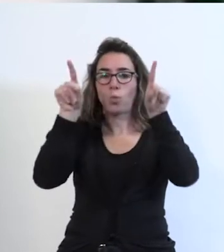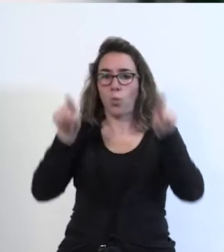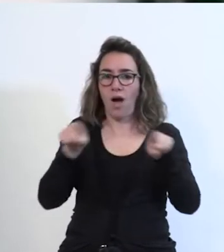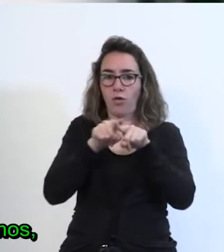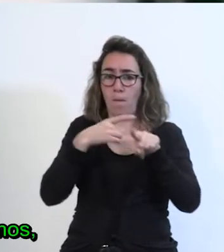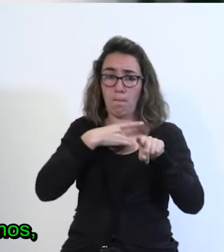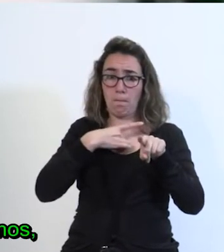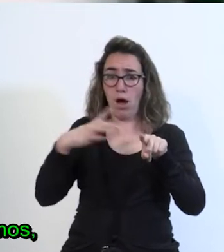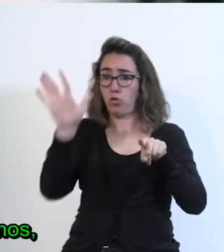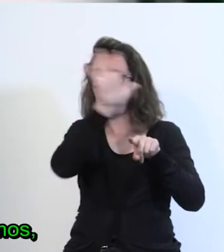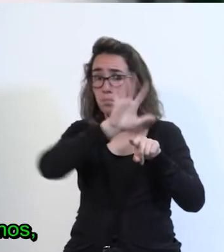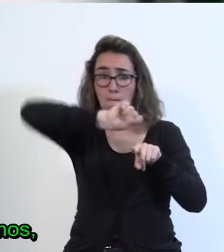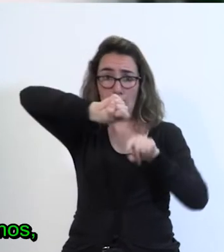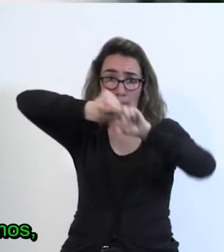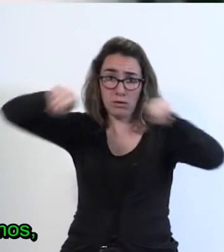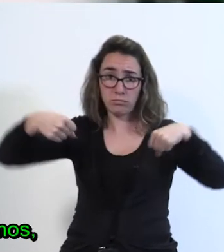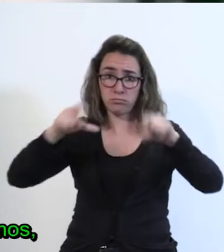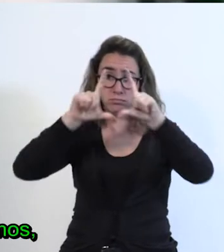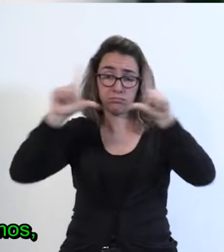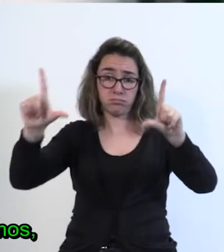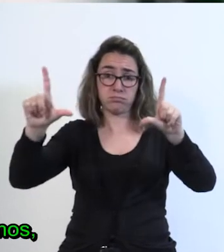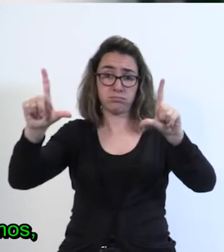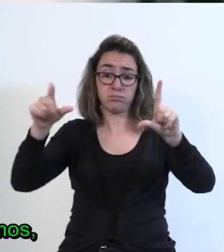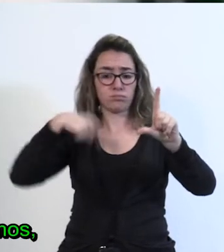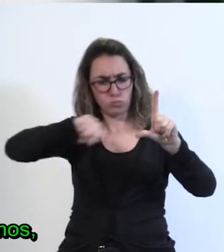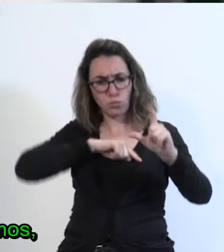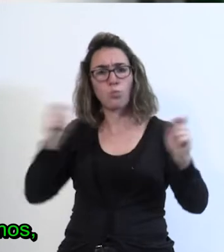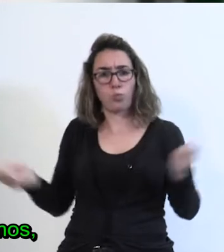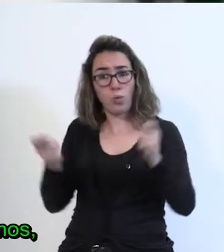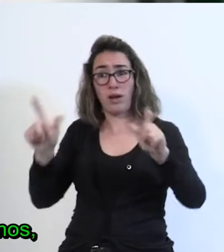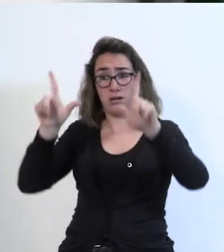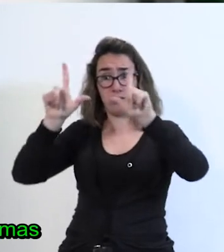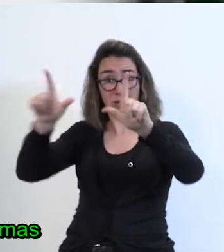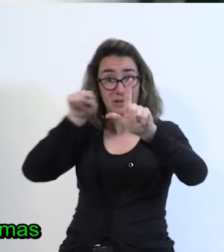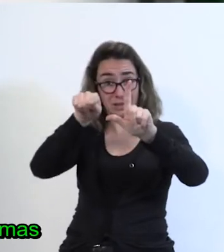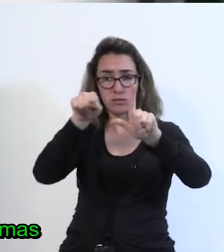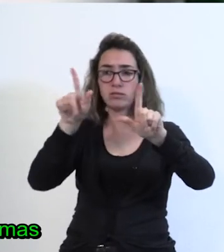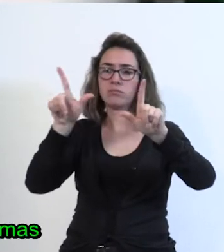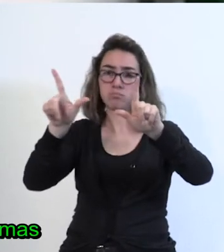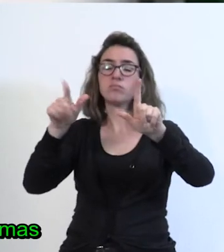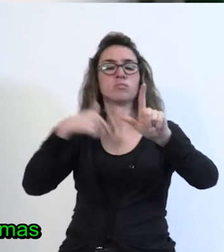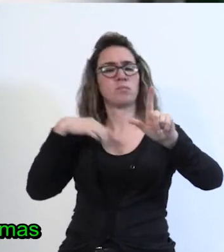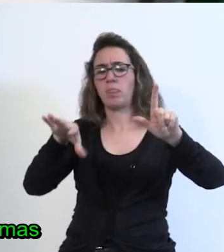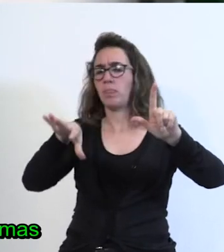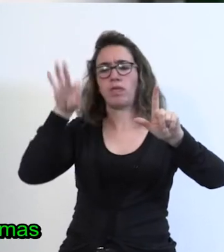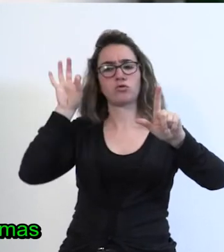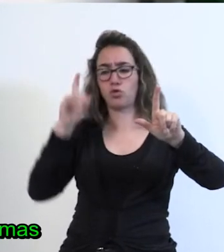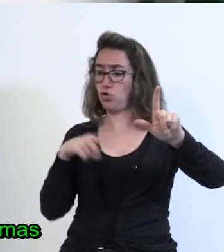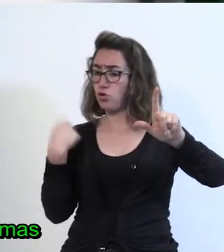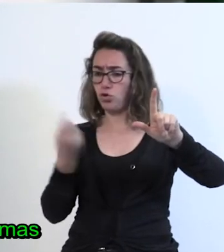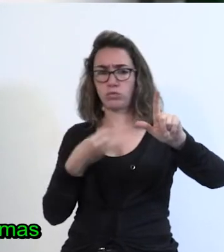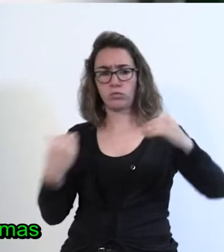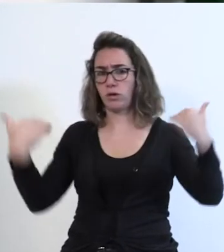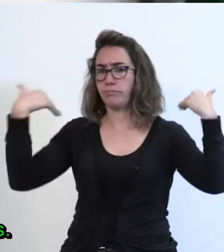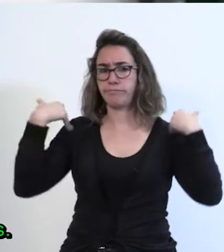cuadro en blanco, y ahí decidimos. Con ese mismo cuadro que publicamos, decidimos que